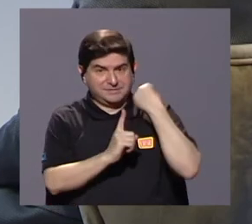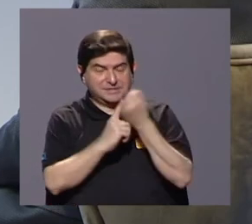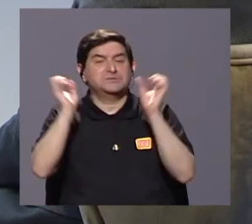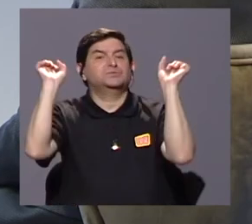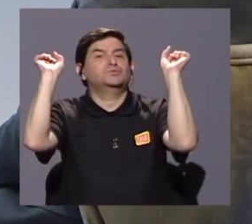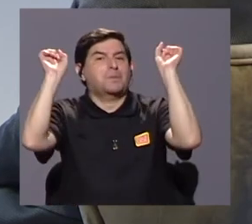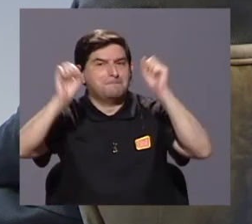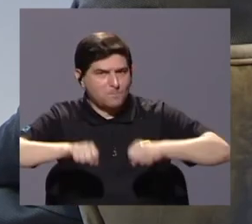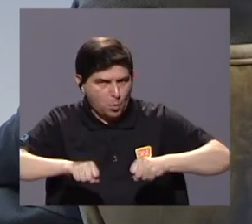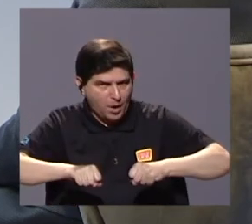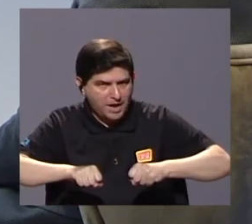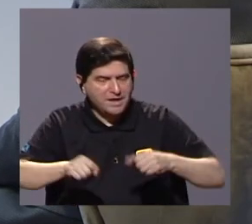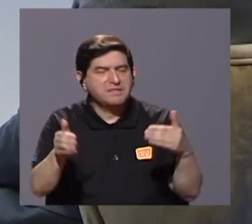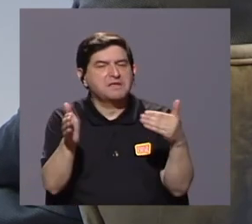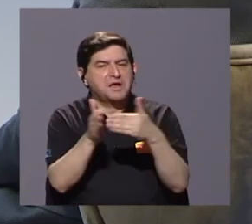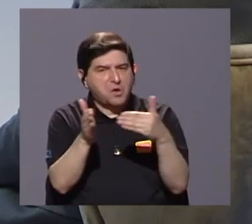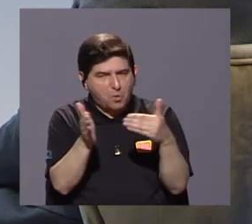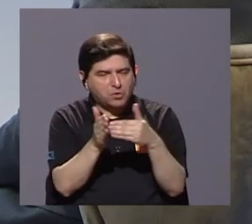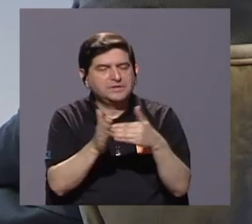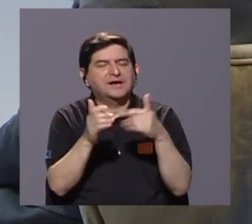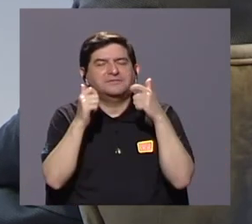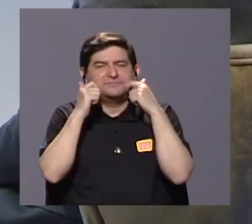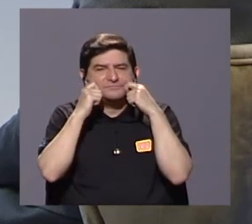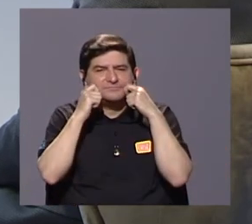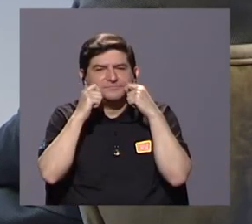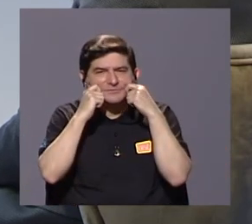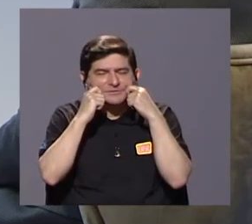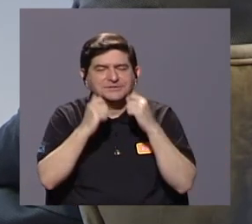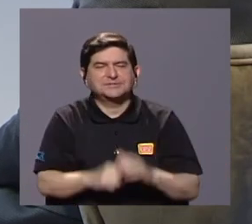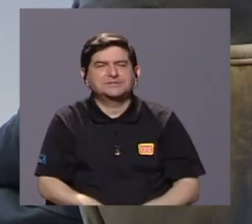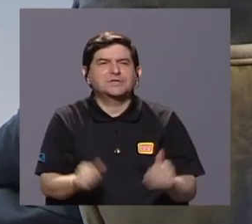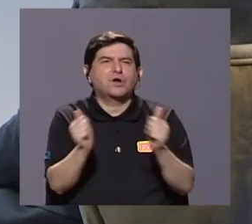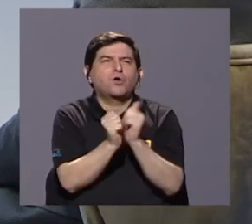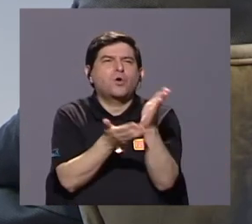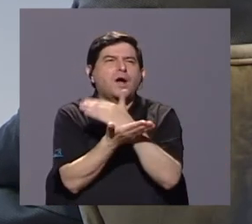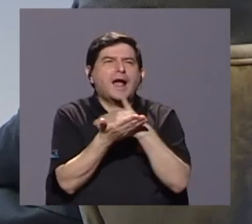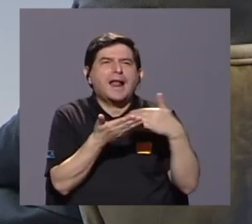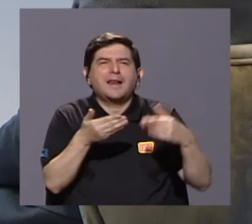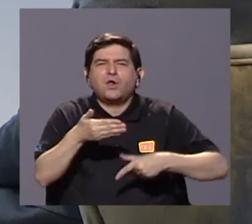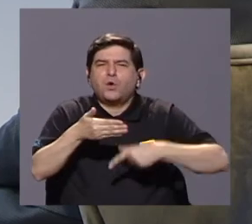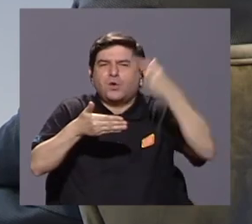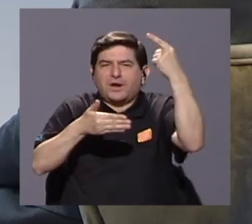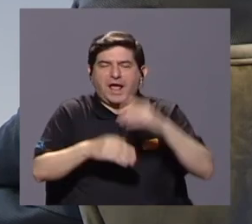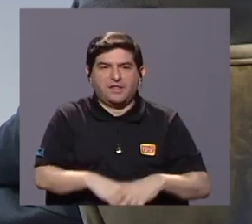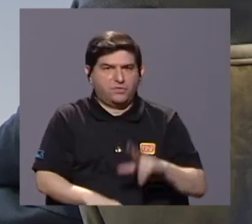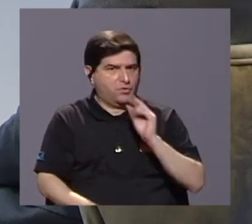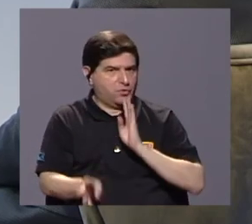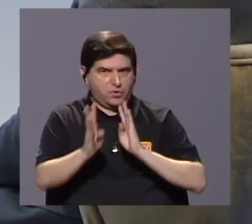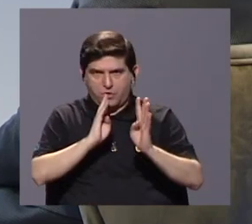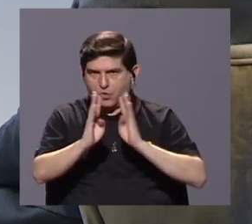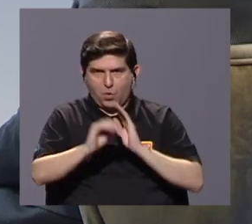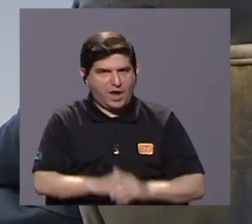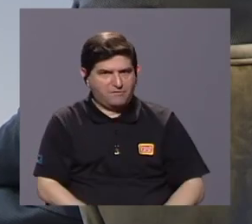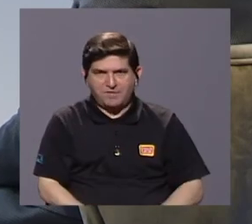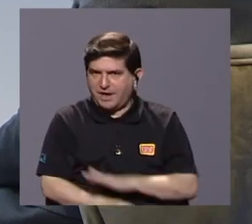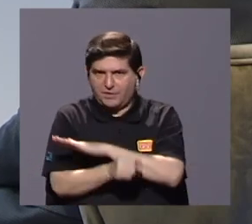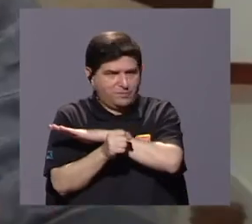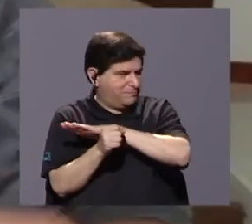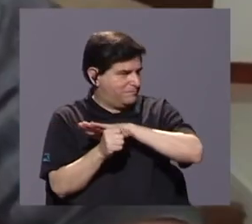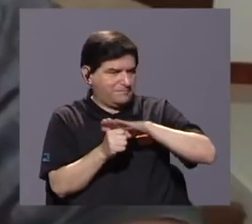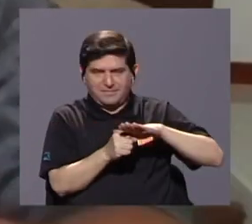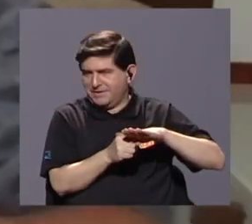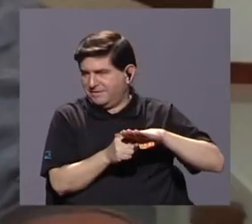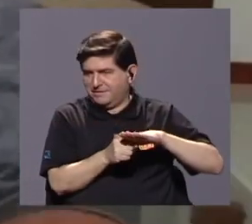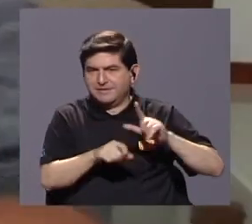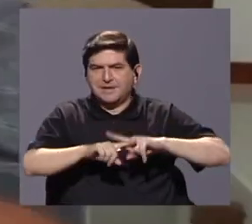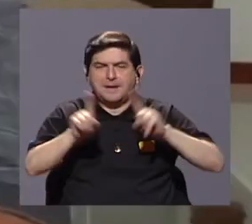posible retornar a la presencialidad con cierto grado. O sea, no estamos hablando de presencialidad absoluta,